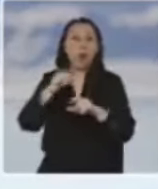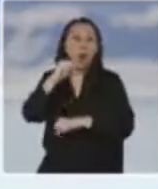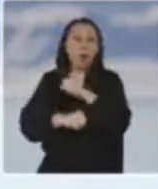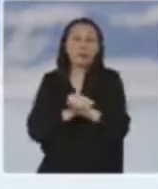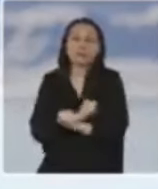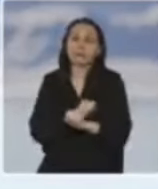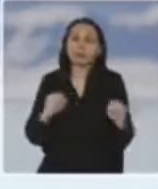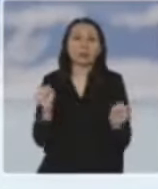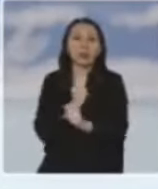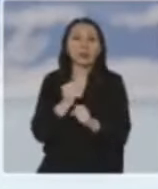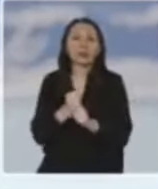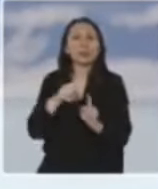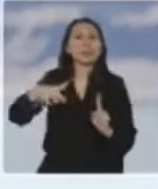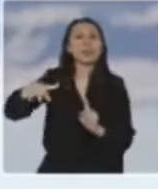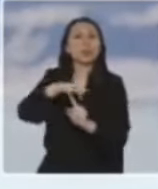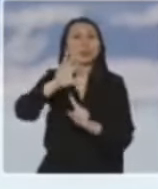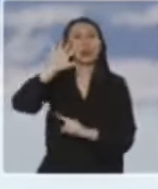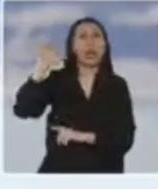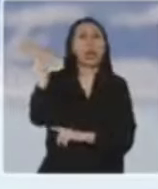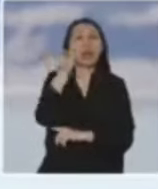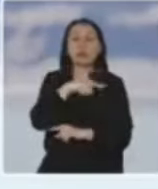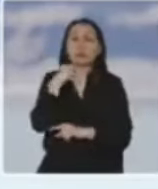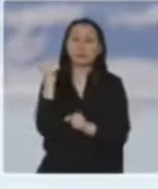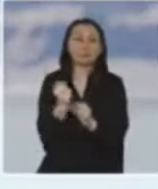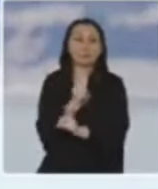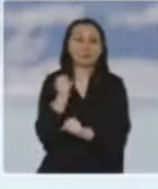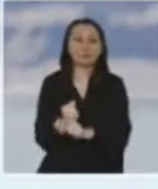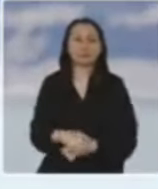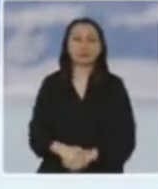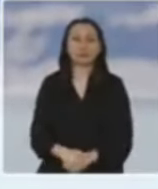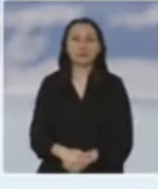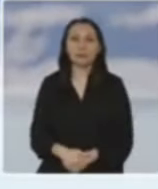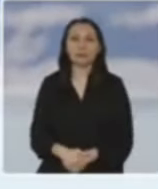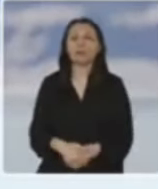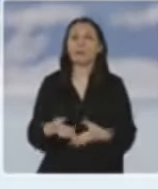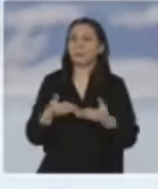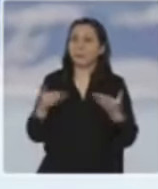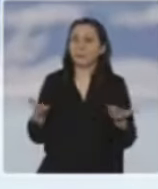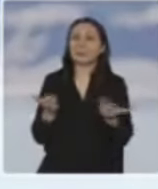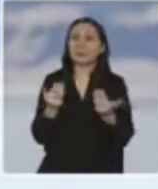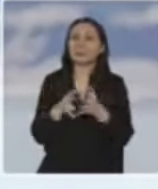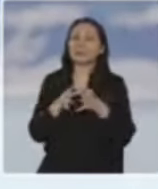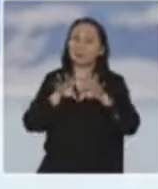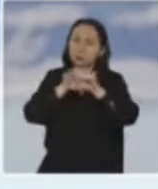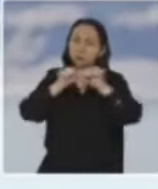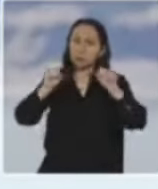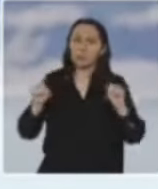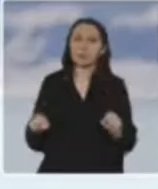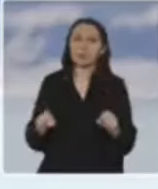que no se podía trabajar producto de las condiciones climáticas el y por lo tanto se requiere un tremendo